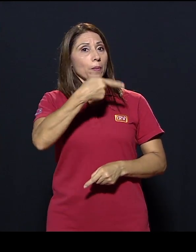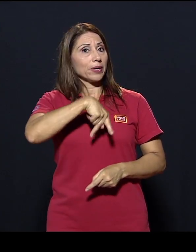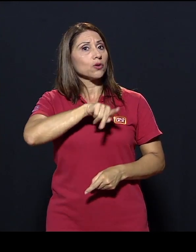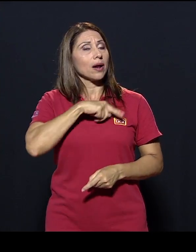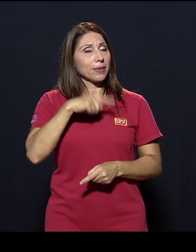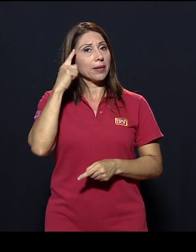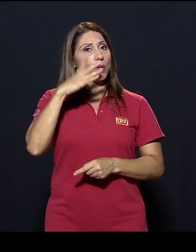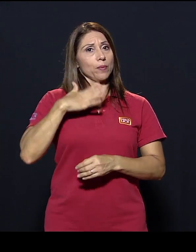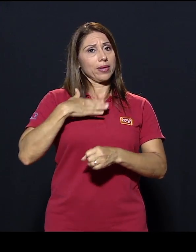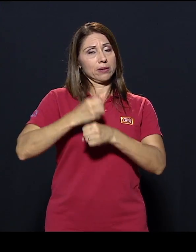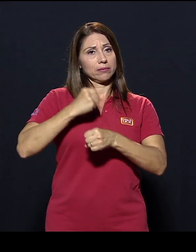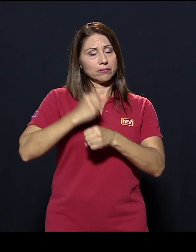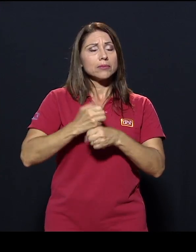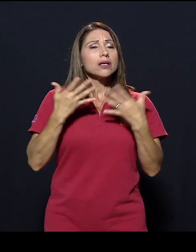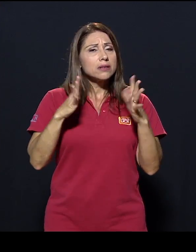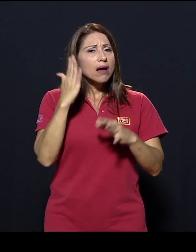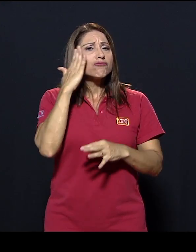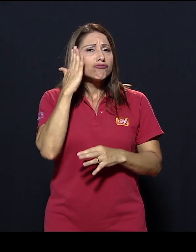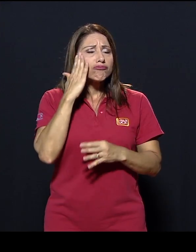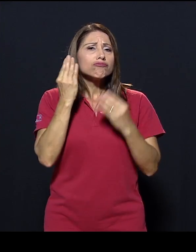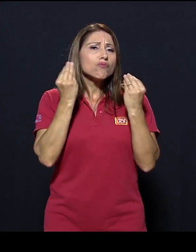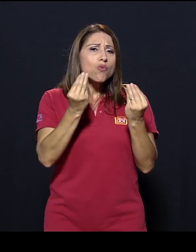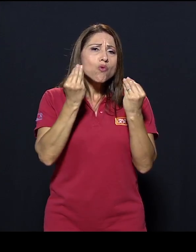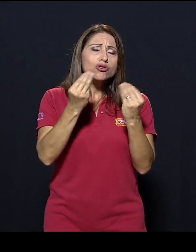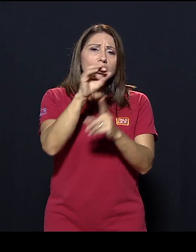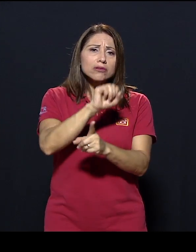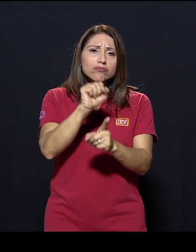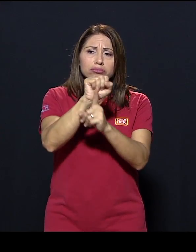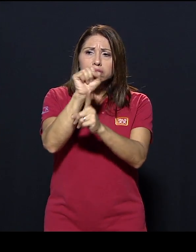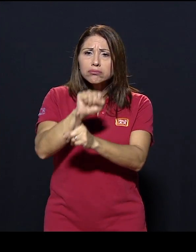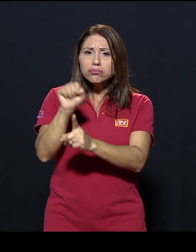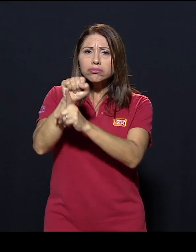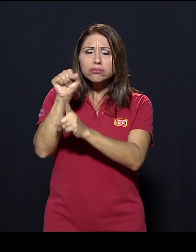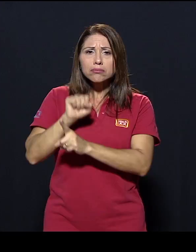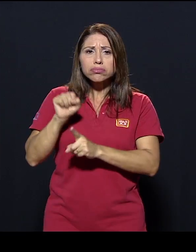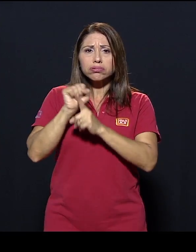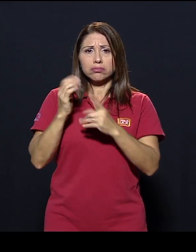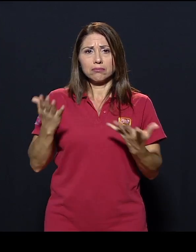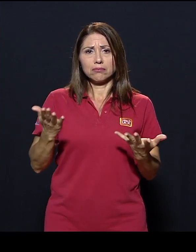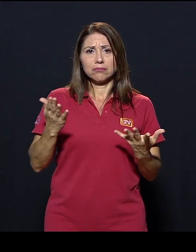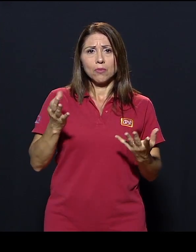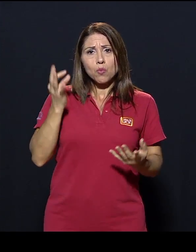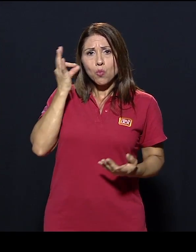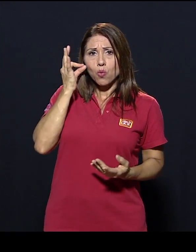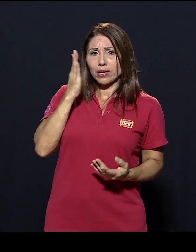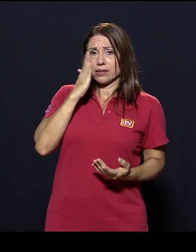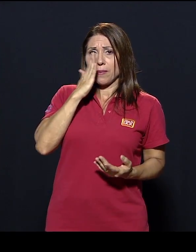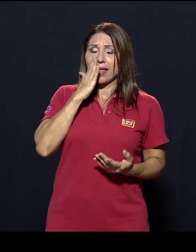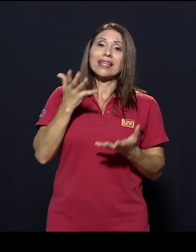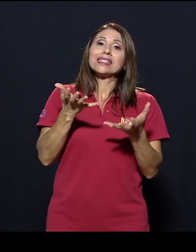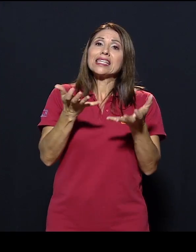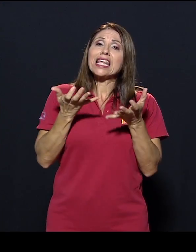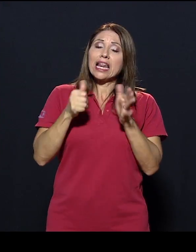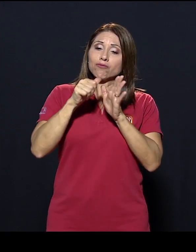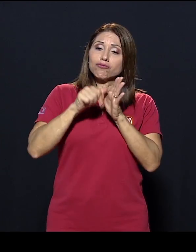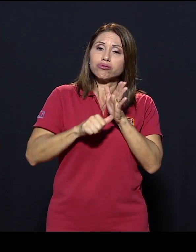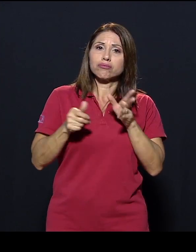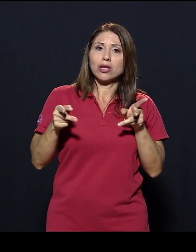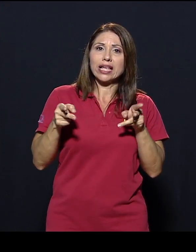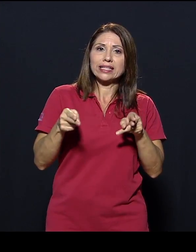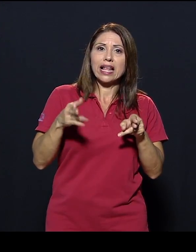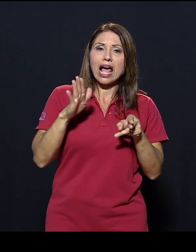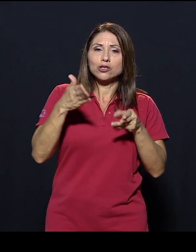aquí en Costa Rica. Yo a título personal, por mi profesión, he podido conocer muchísimos casos, ¿verdad?, de madres que